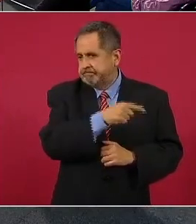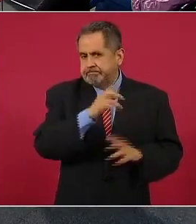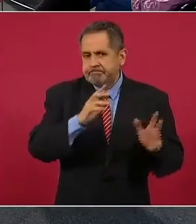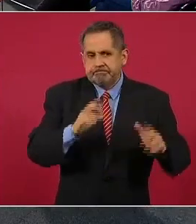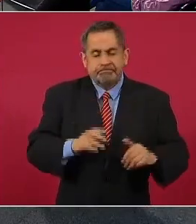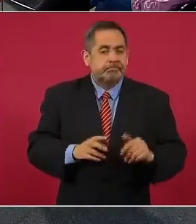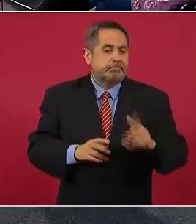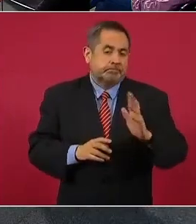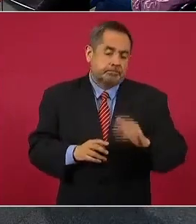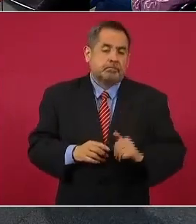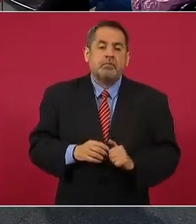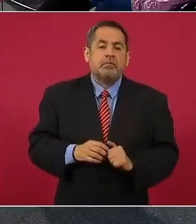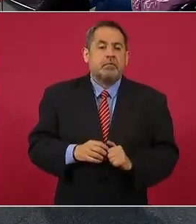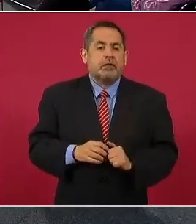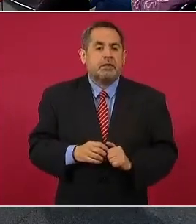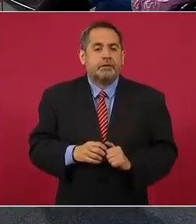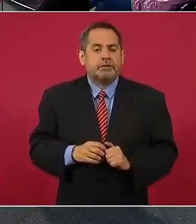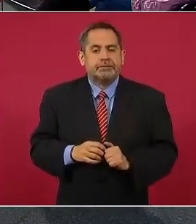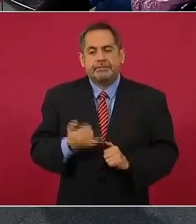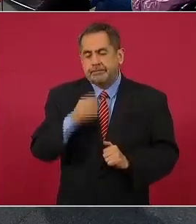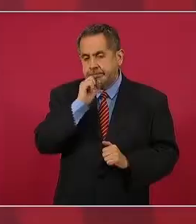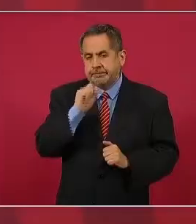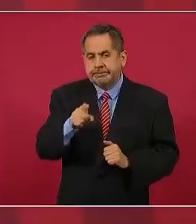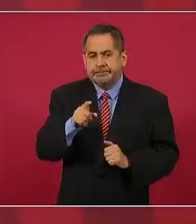Además, ya